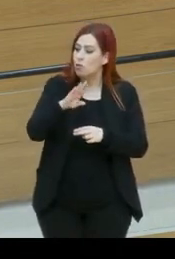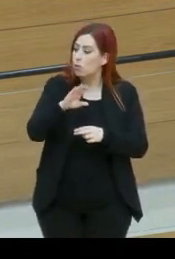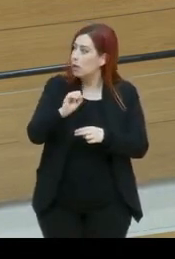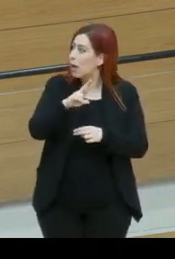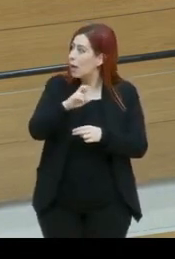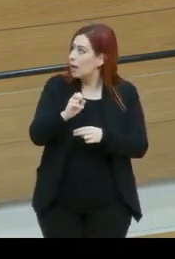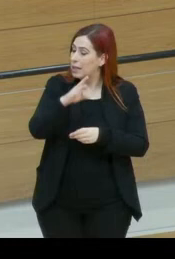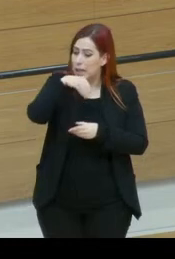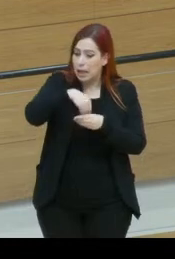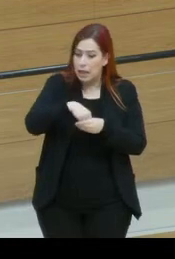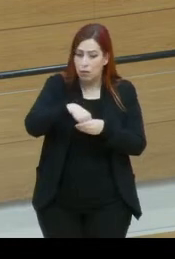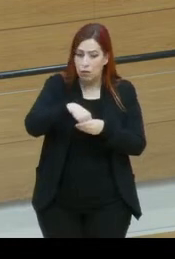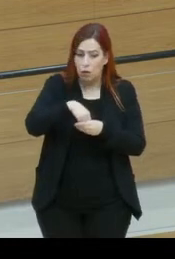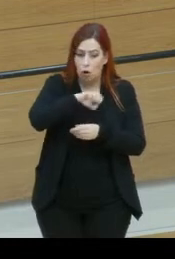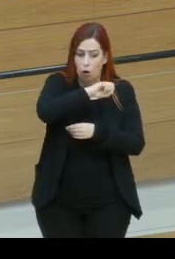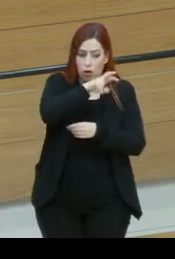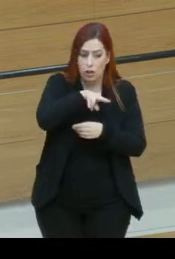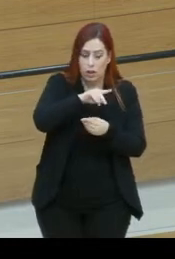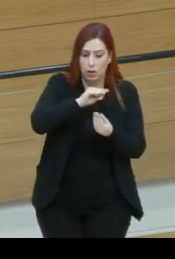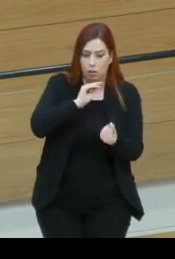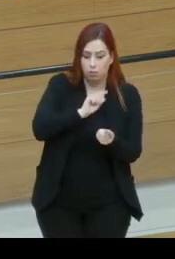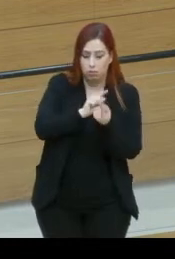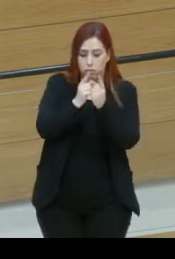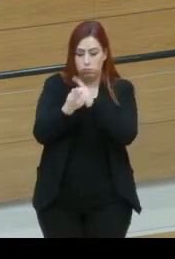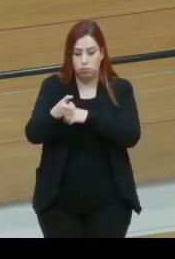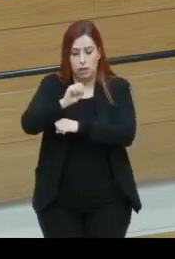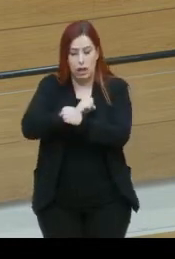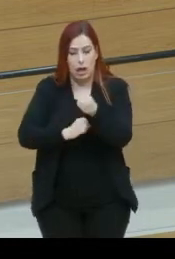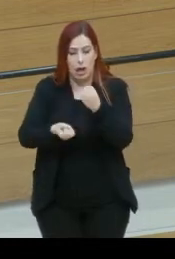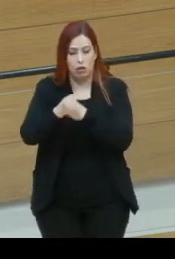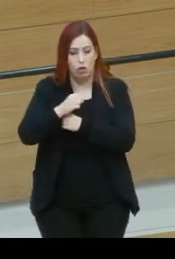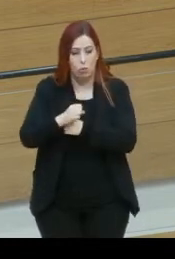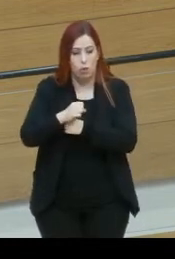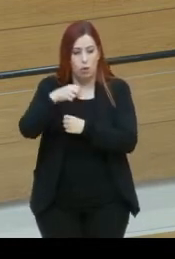del carbohidrato es sustituido por un átomo de nitrógeno.